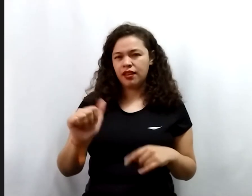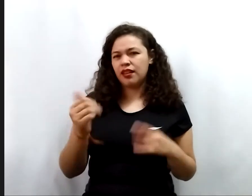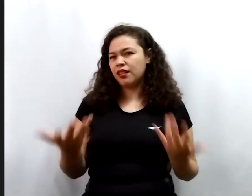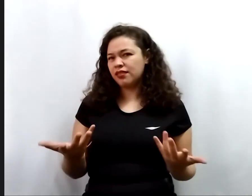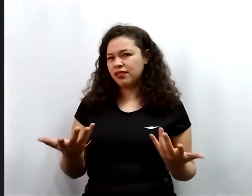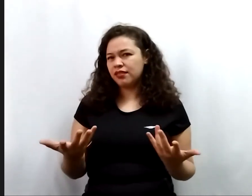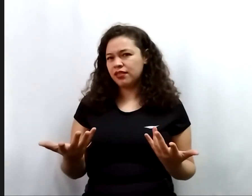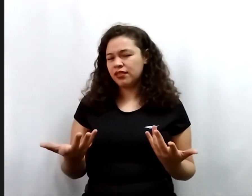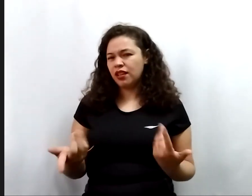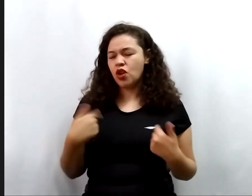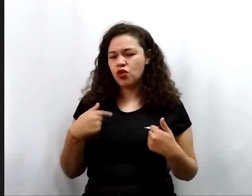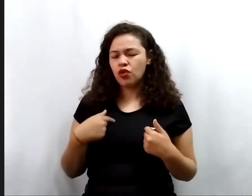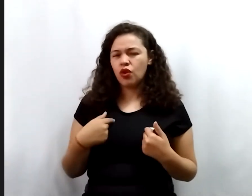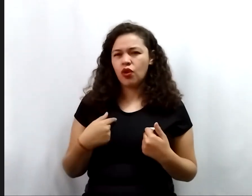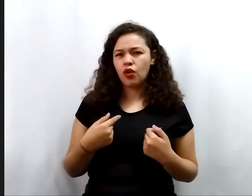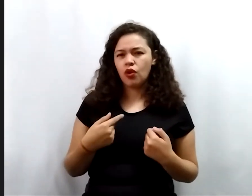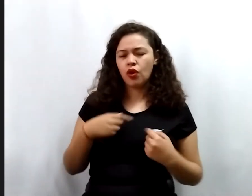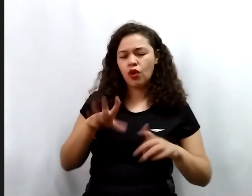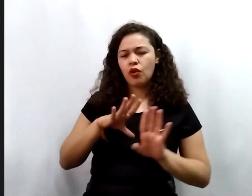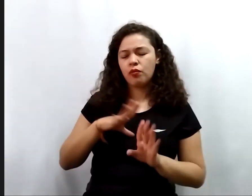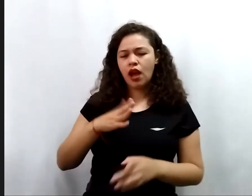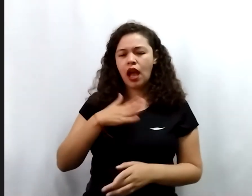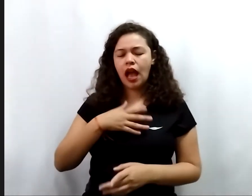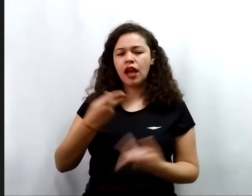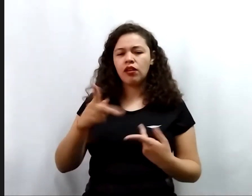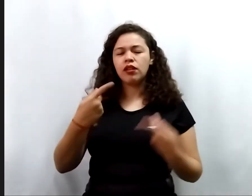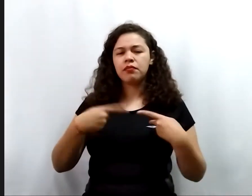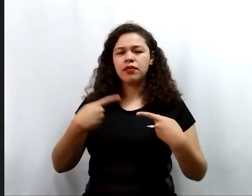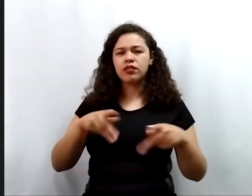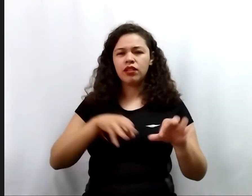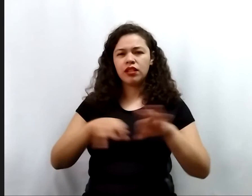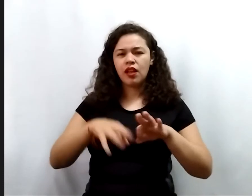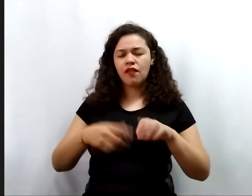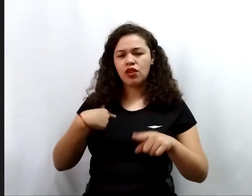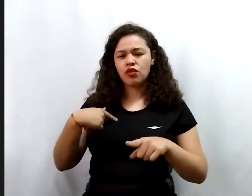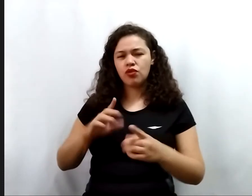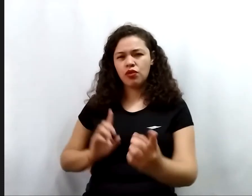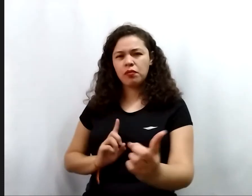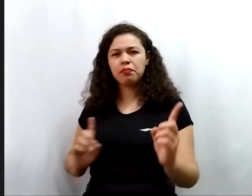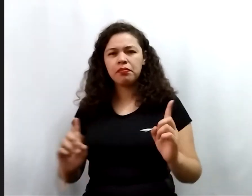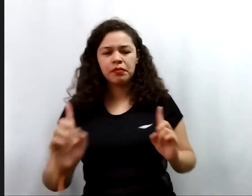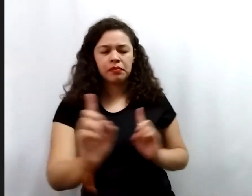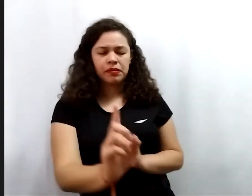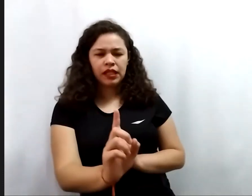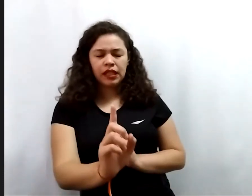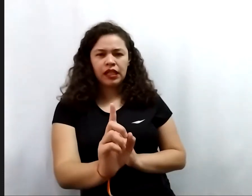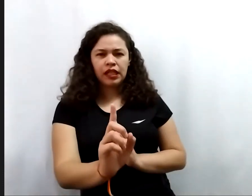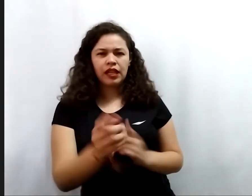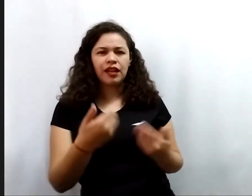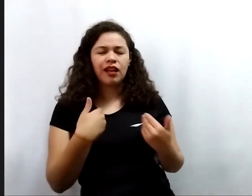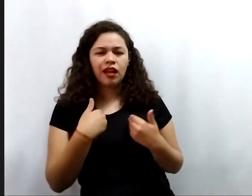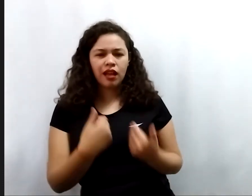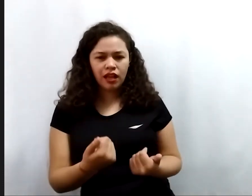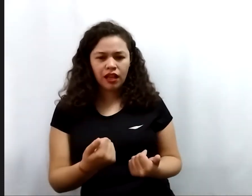ponerme o tratar de ponerme en el lugar del otro para entender la razón por la que está bajando sus